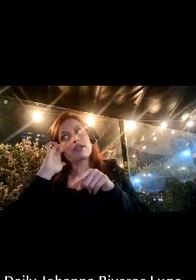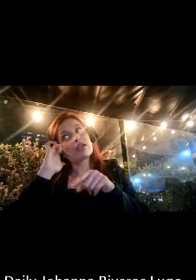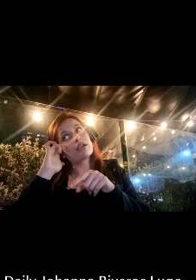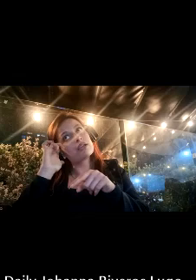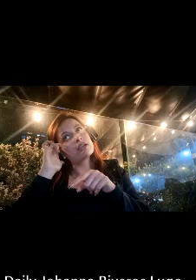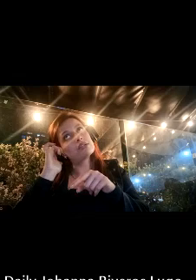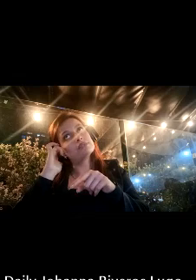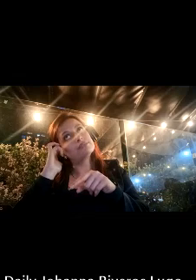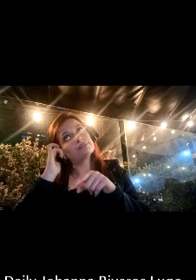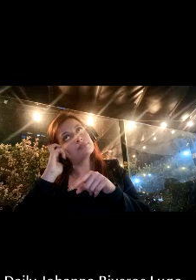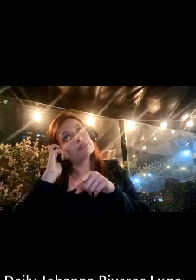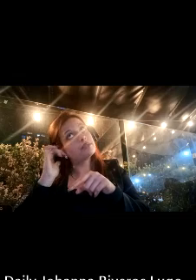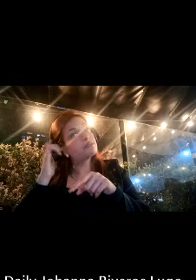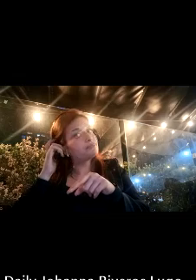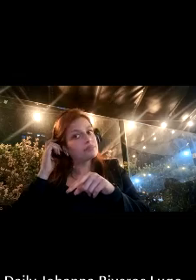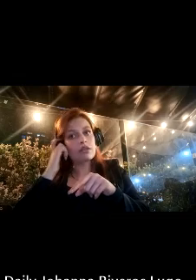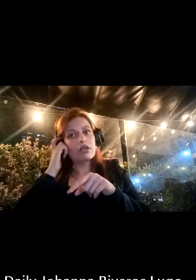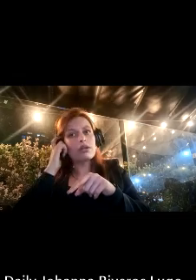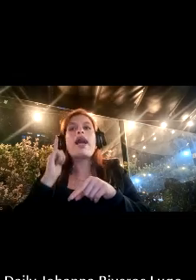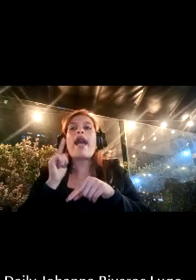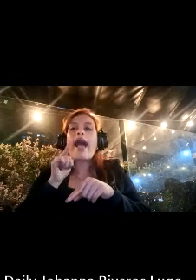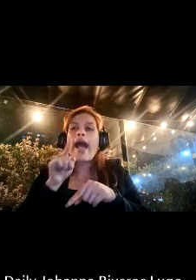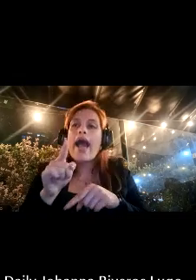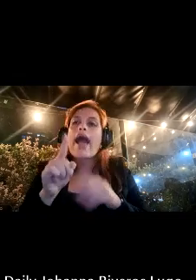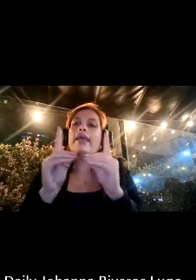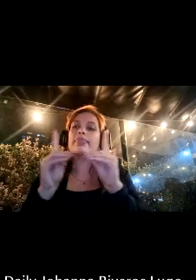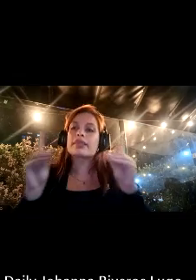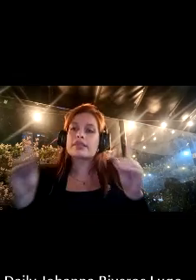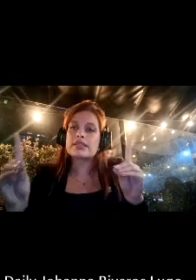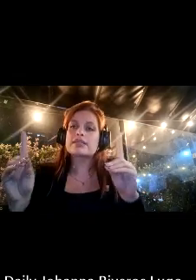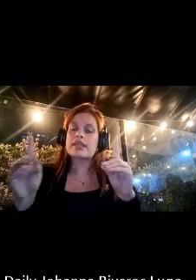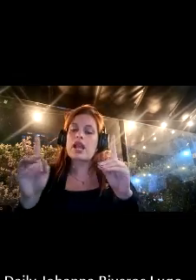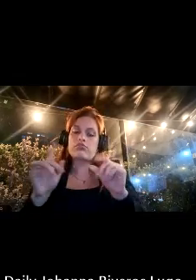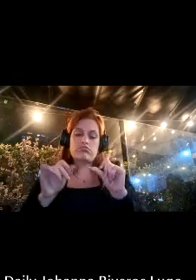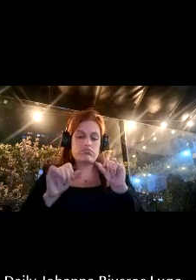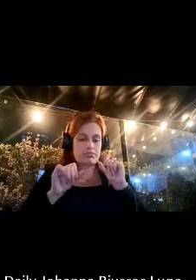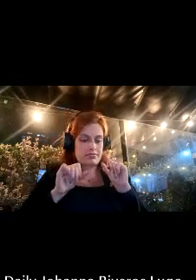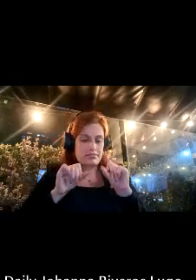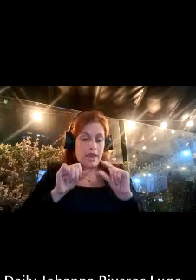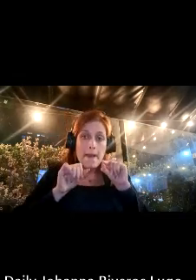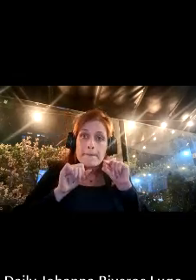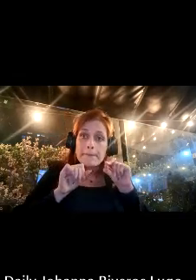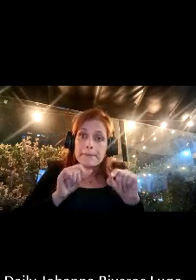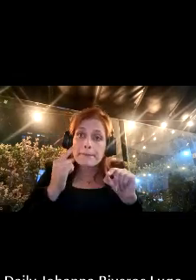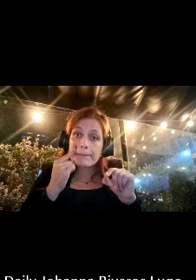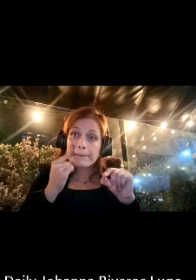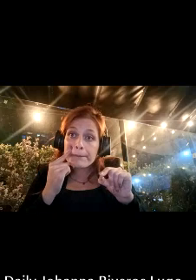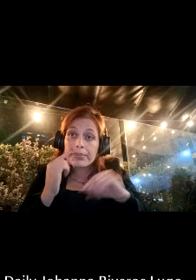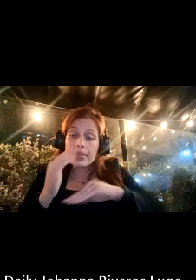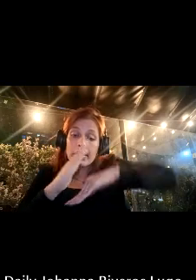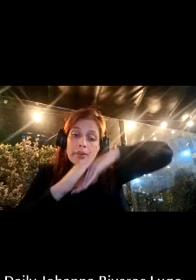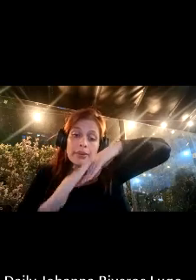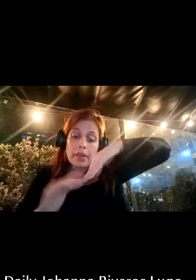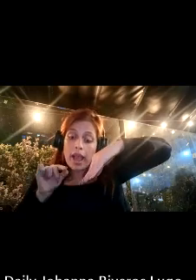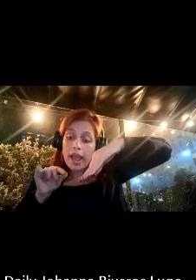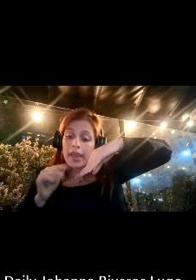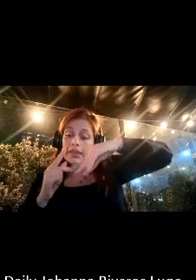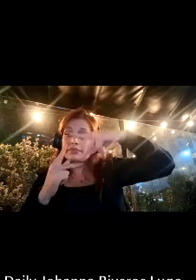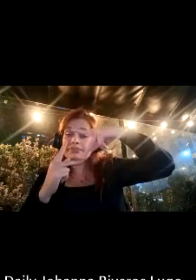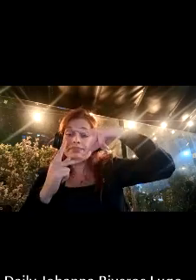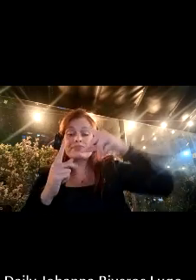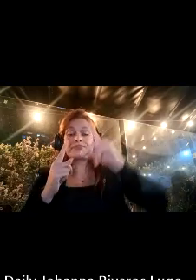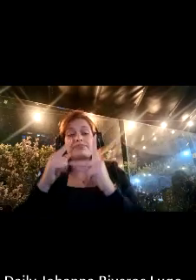una, una distancia fija desde este punto donde termina la rampa, ¿cierto? La base, desde este punto hasta un